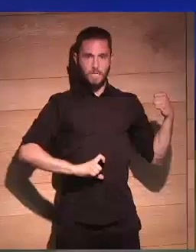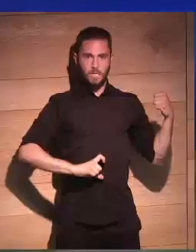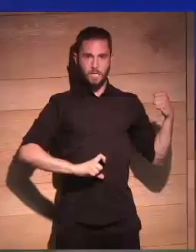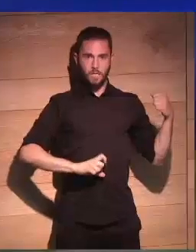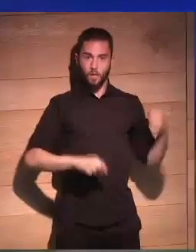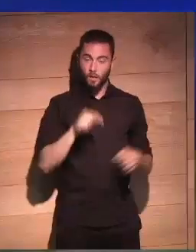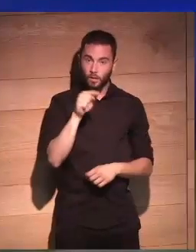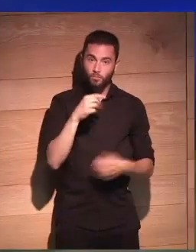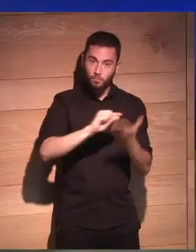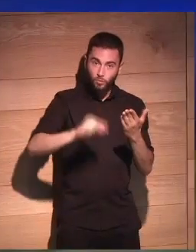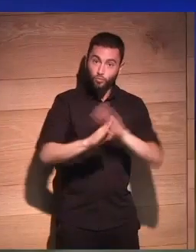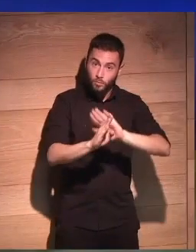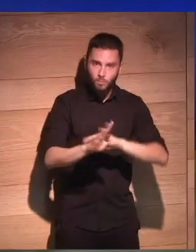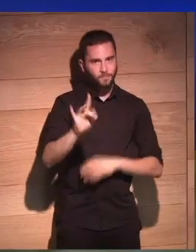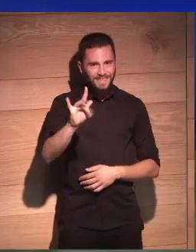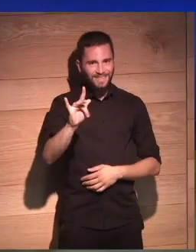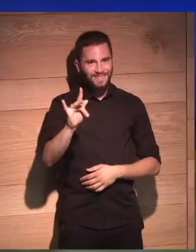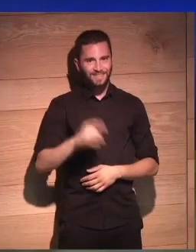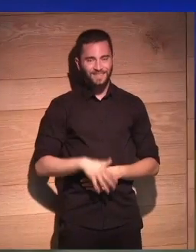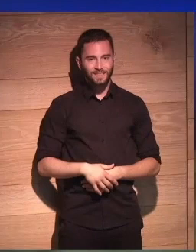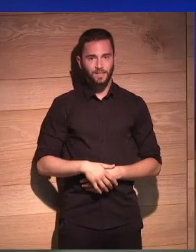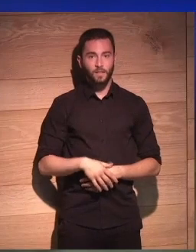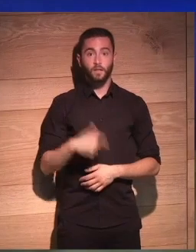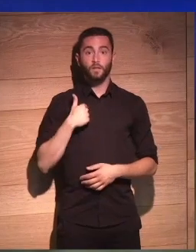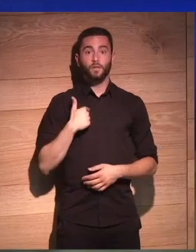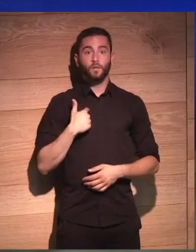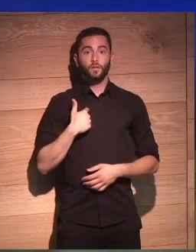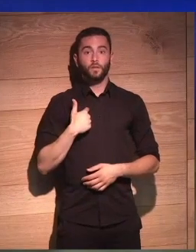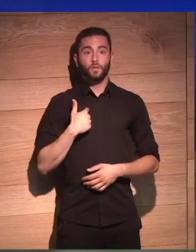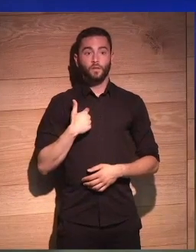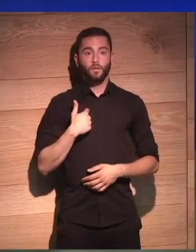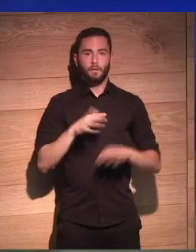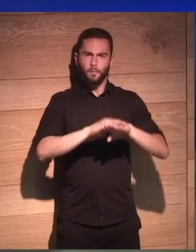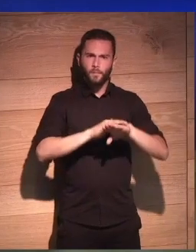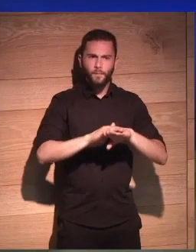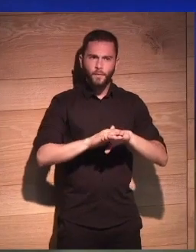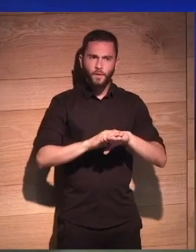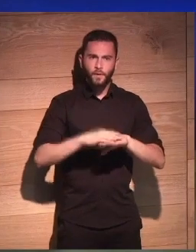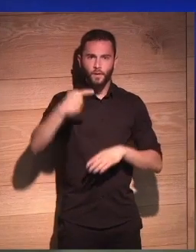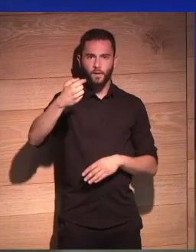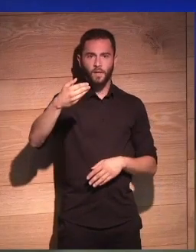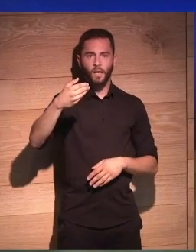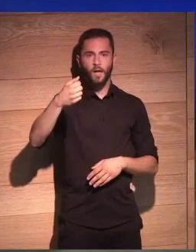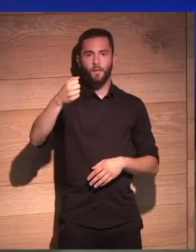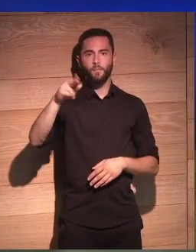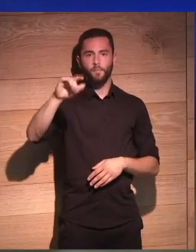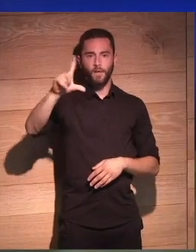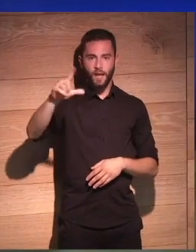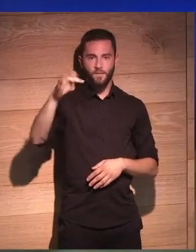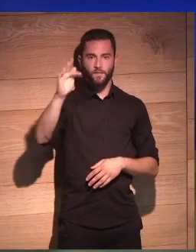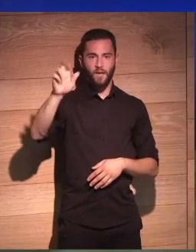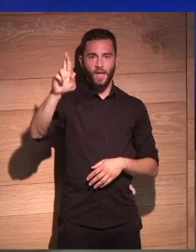seguiste escribiendo. Seguí escribiendo. A pesar de eso, ¿no? Estaba, de hecho, cuando volví a casa. Perdona, es mal que Gabriel Ferraté no te oyó. O sea,